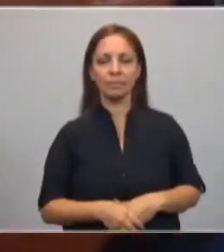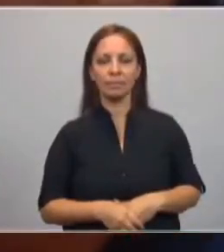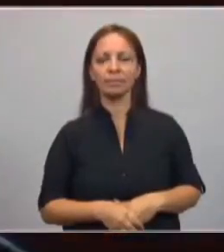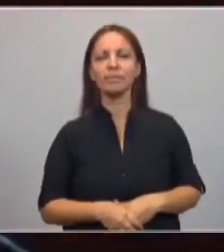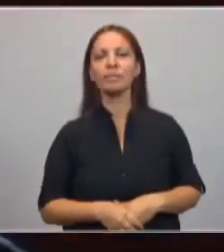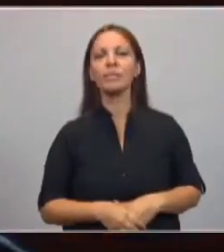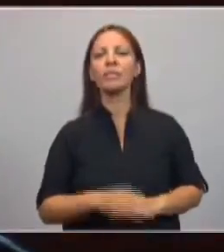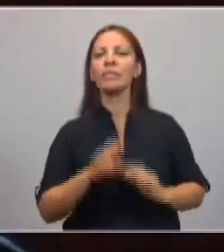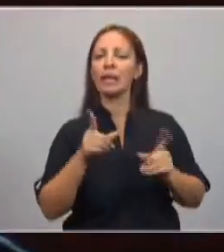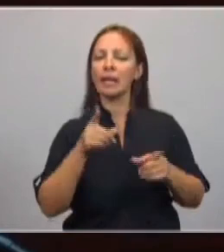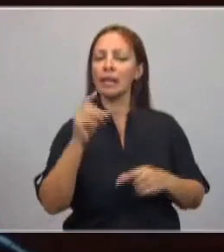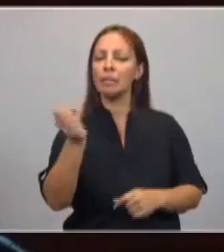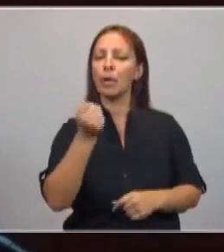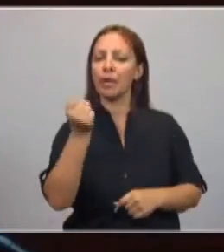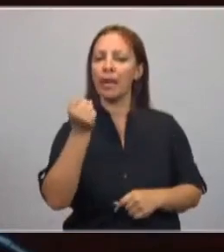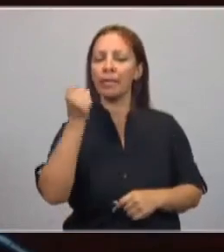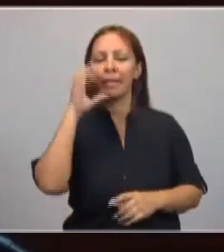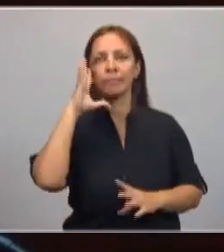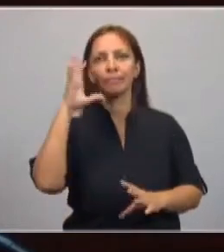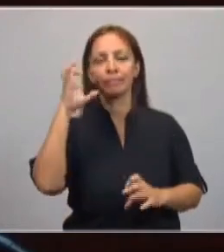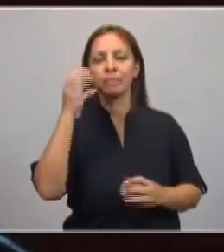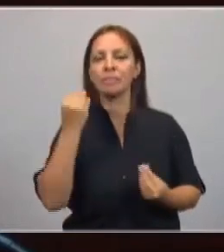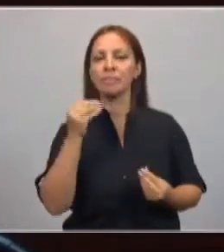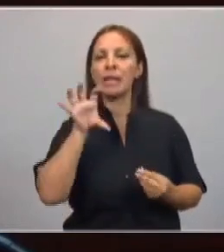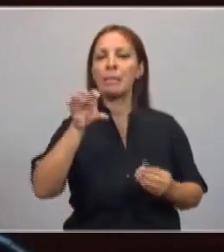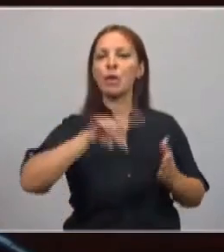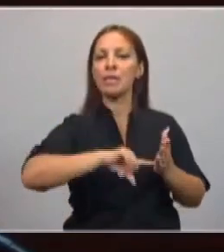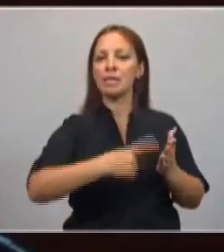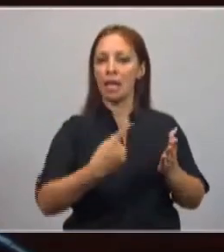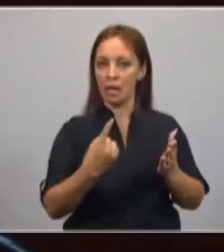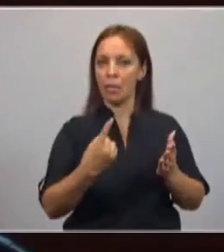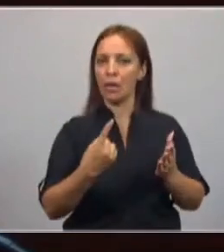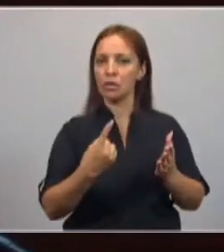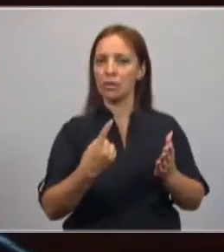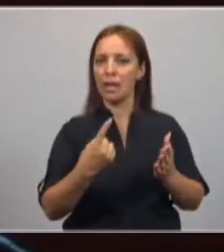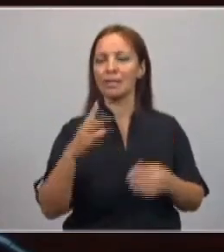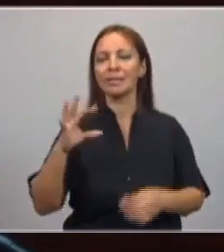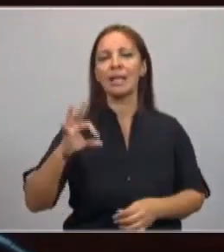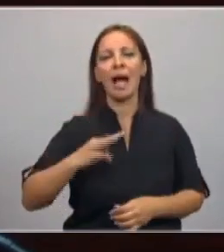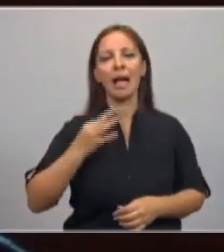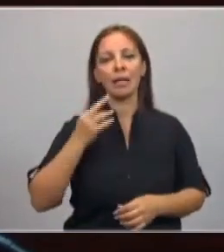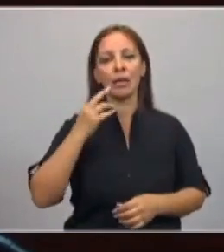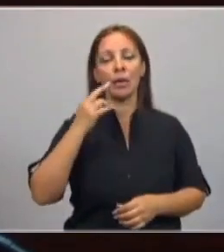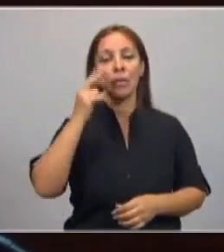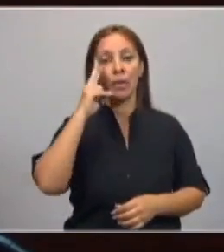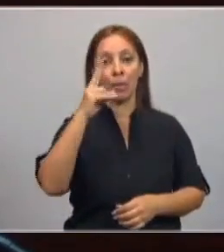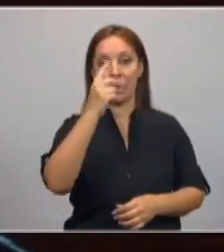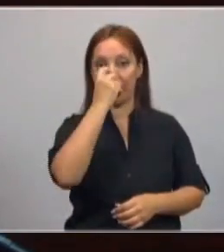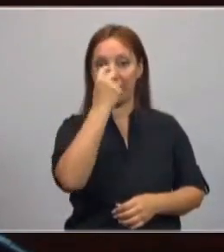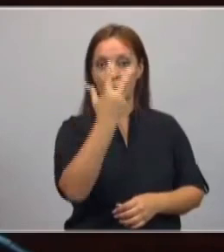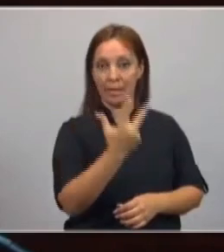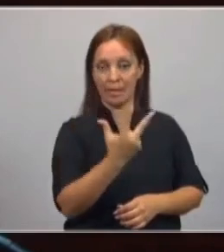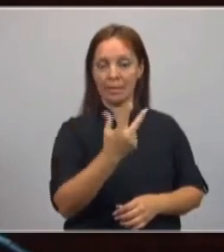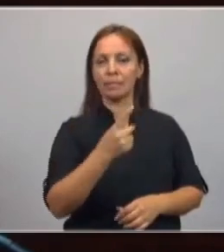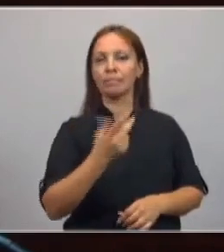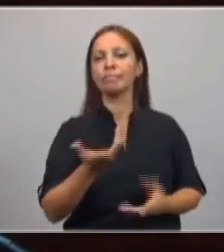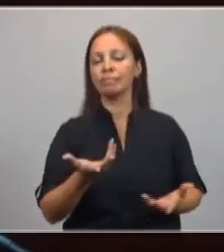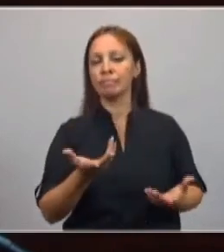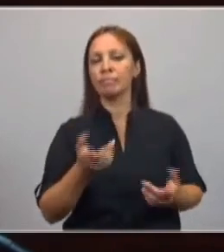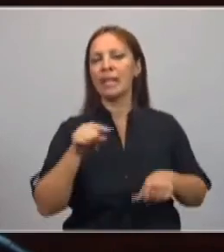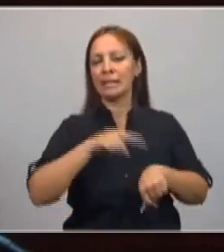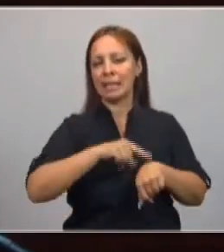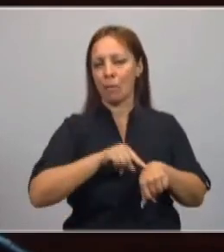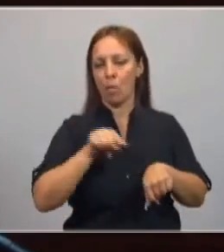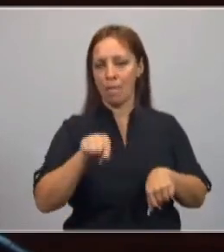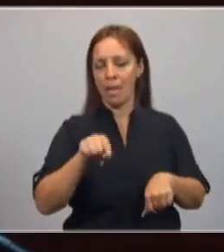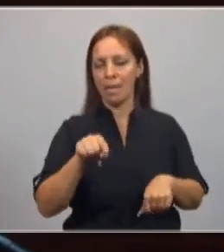Conviene recordar también que la provincia de Buenos Aires, aún en el año 2023, cuando en teoría